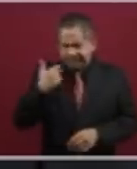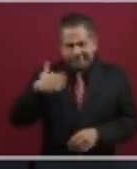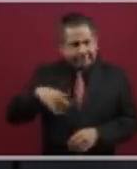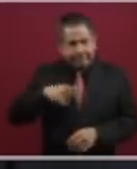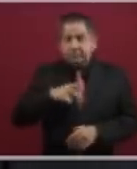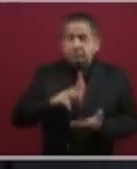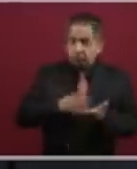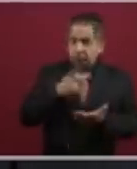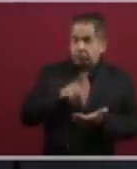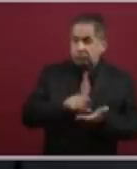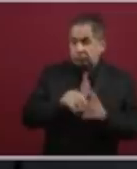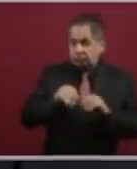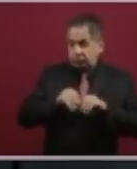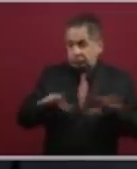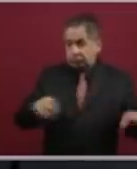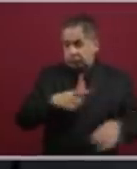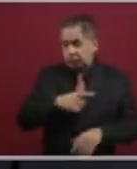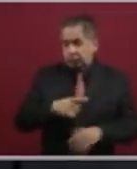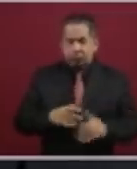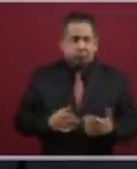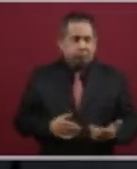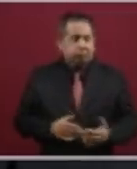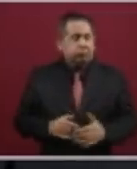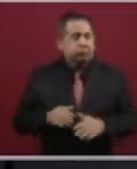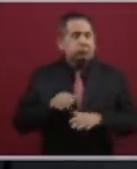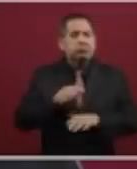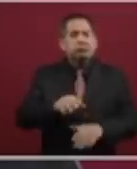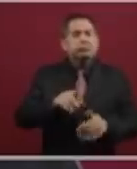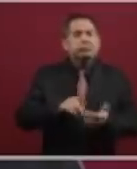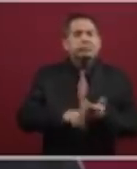rato, que tiene que ver con